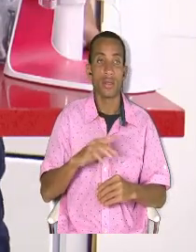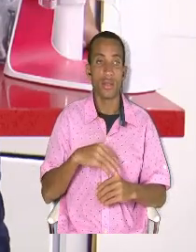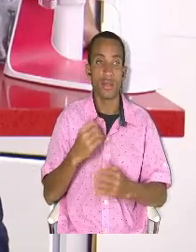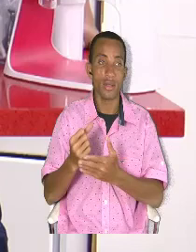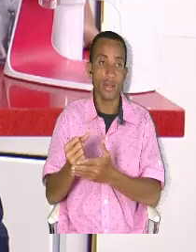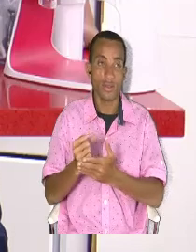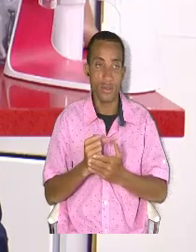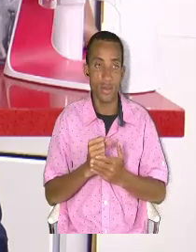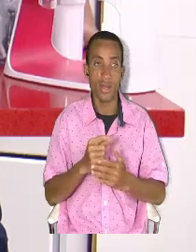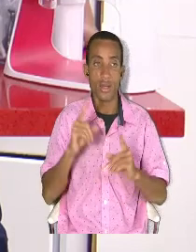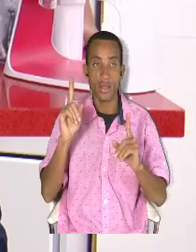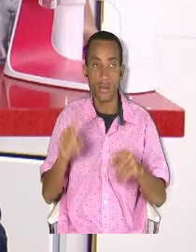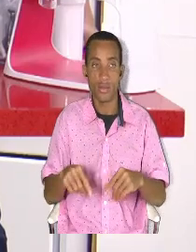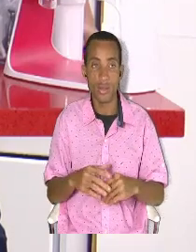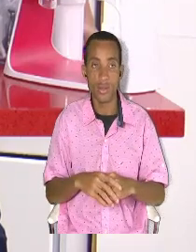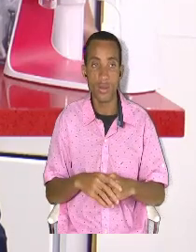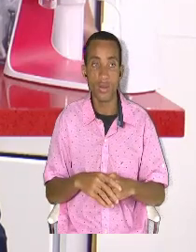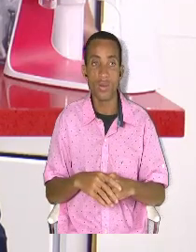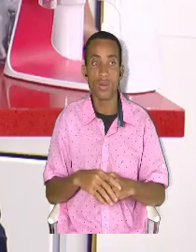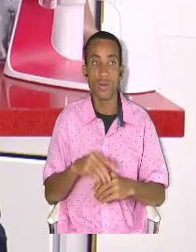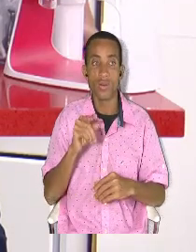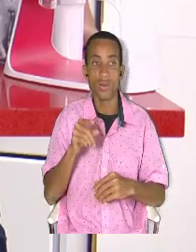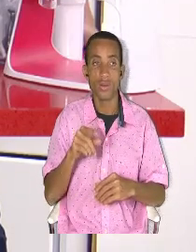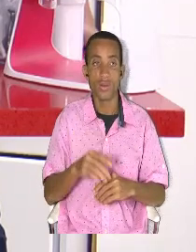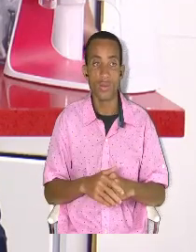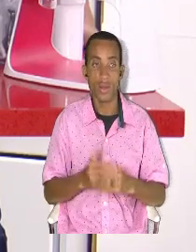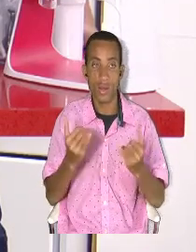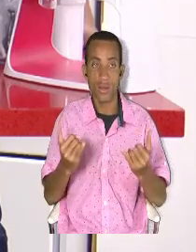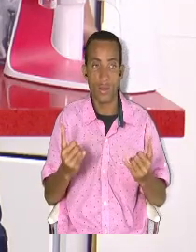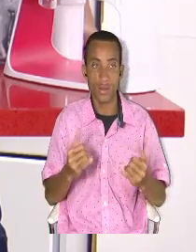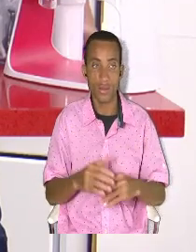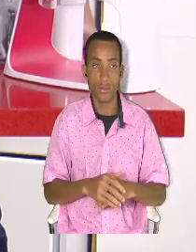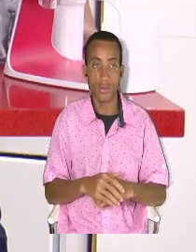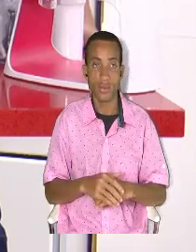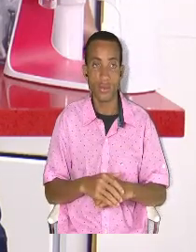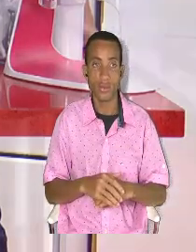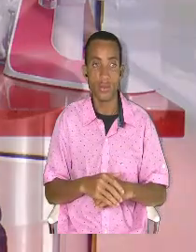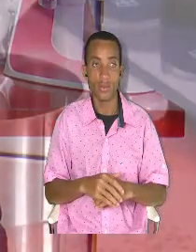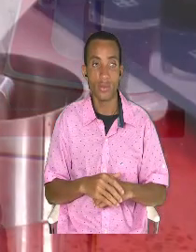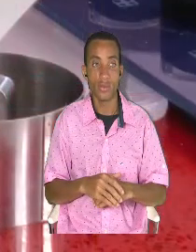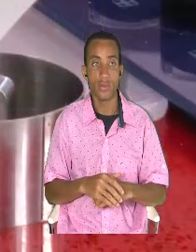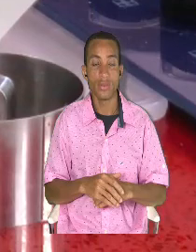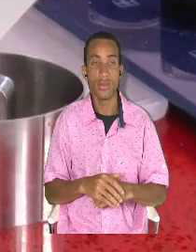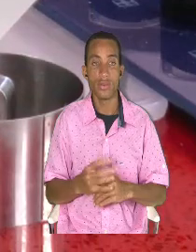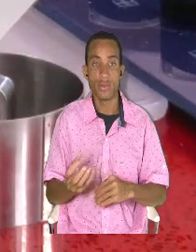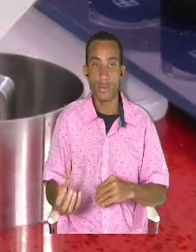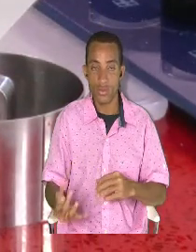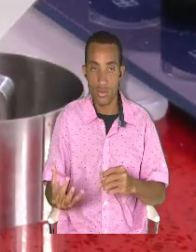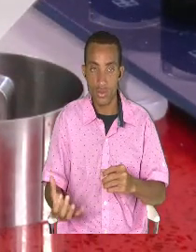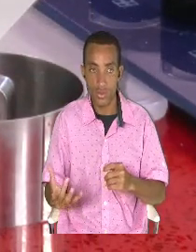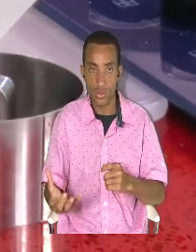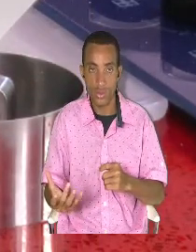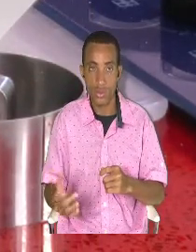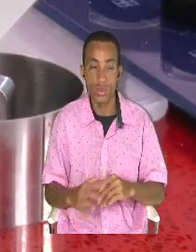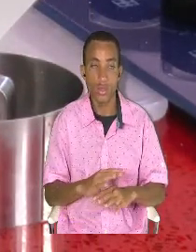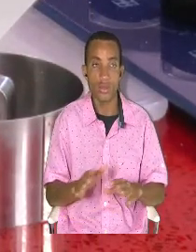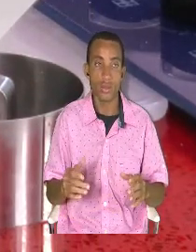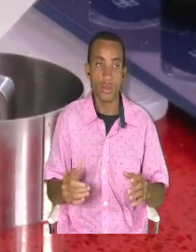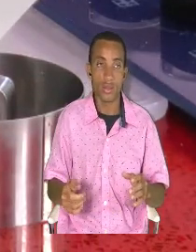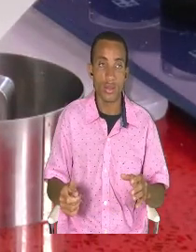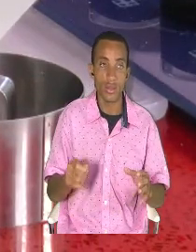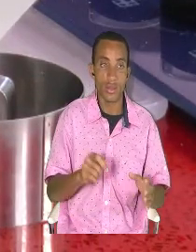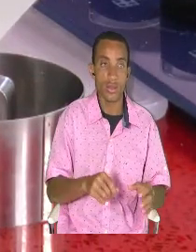en el emplatado. En este momento voy a prender, digamos, ya nuestro sartén está encendido, ya solamente queda emplatar, ¿sí?